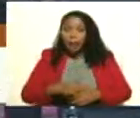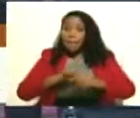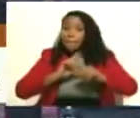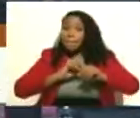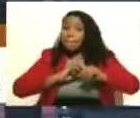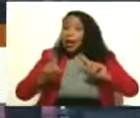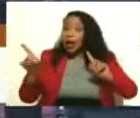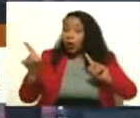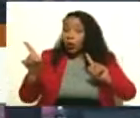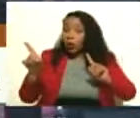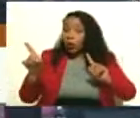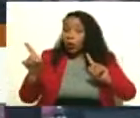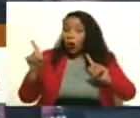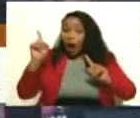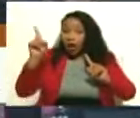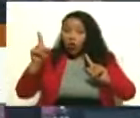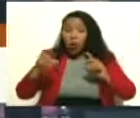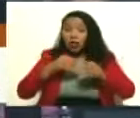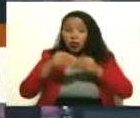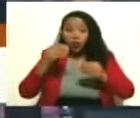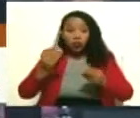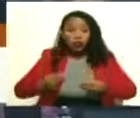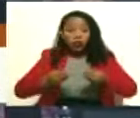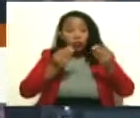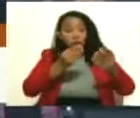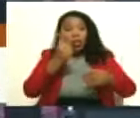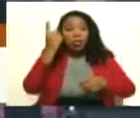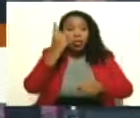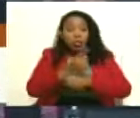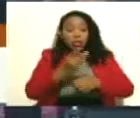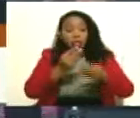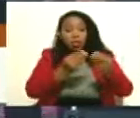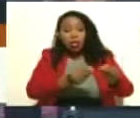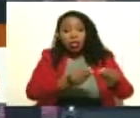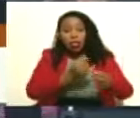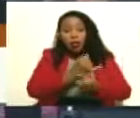más allá y dijo que de otorgarse la independencia,